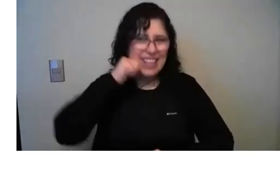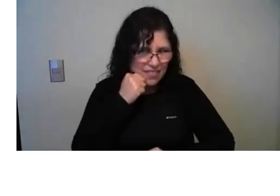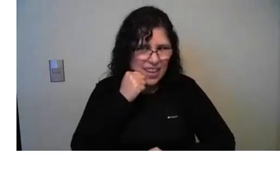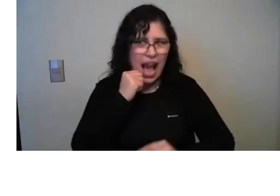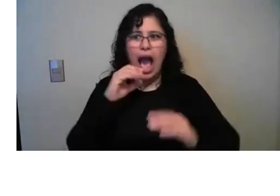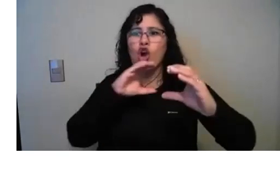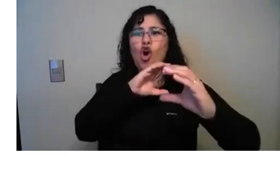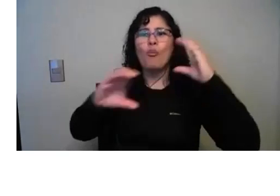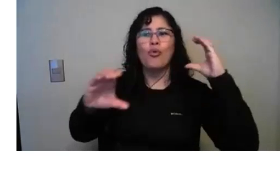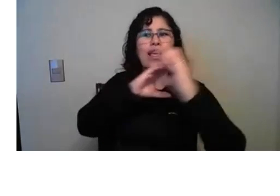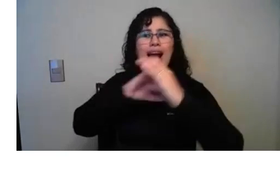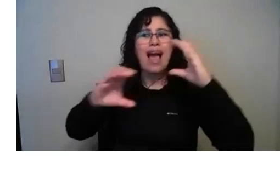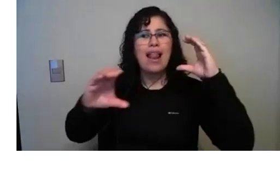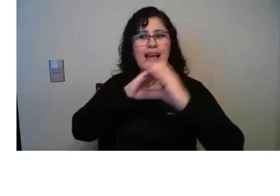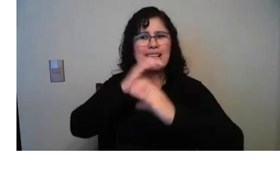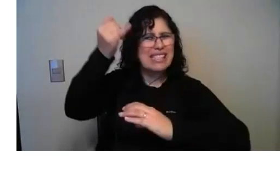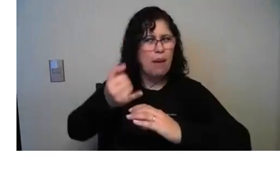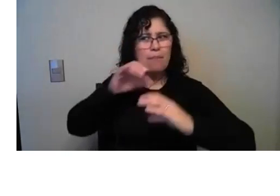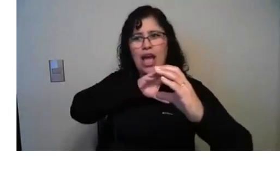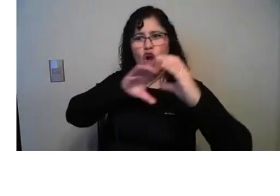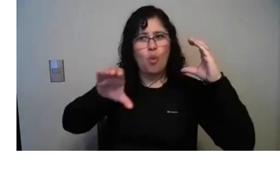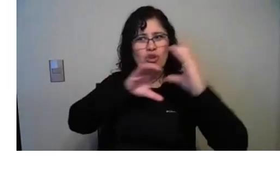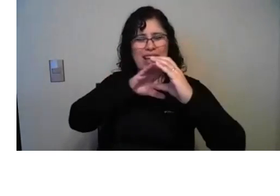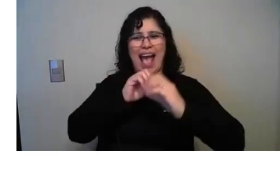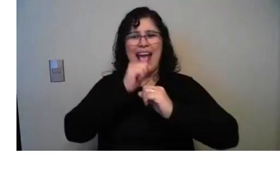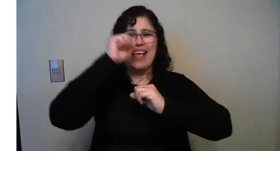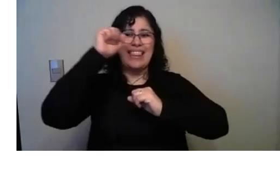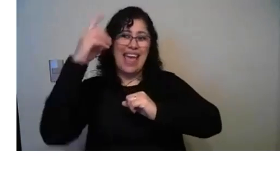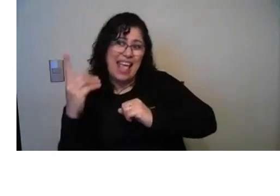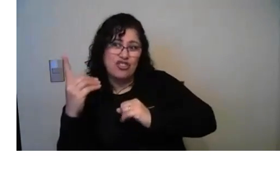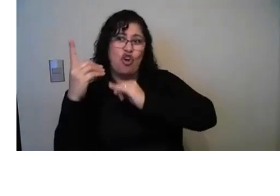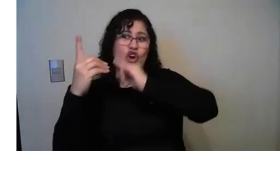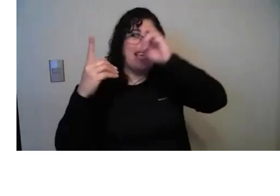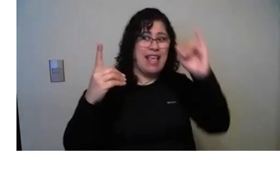izquierdo. Por tanto, esto es un elemento que comunica el lado izquierdo con el lado derecho, comisura.